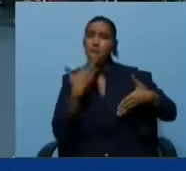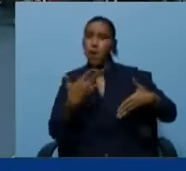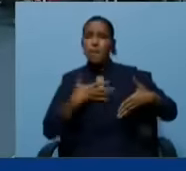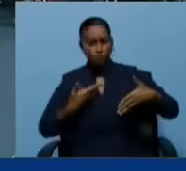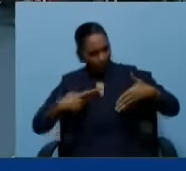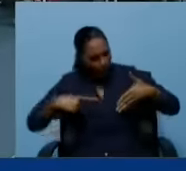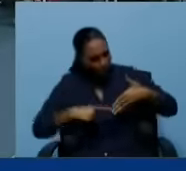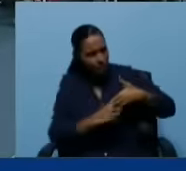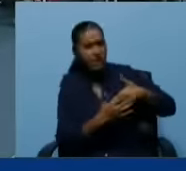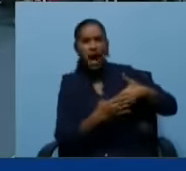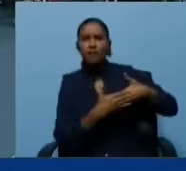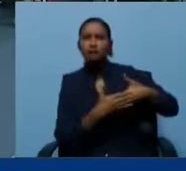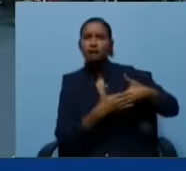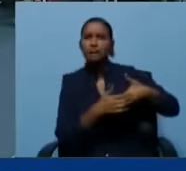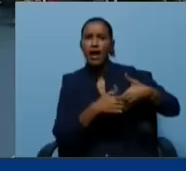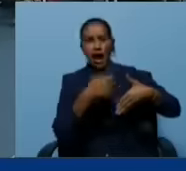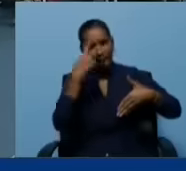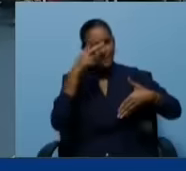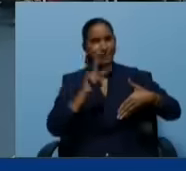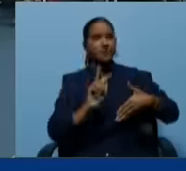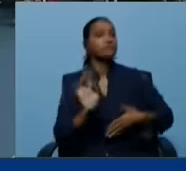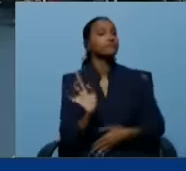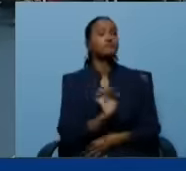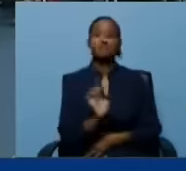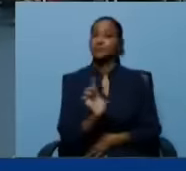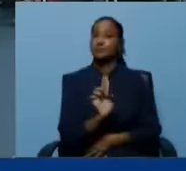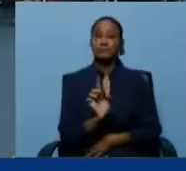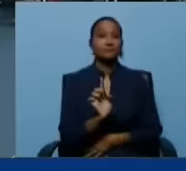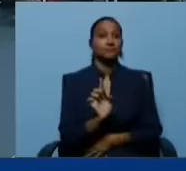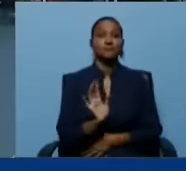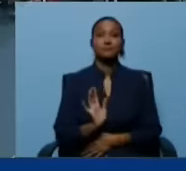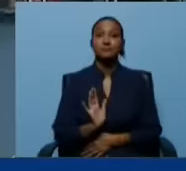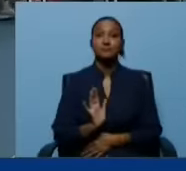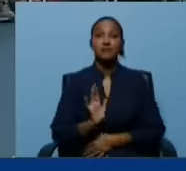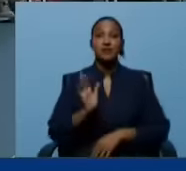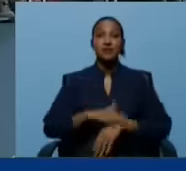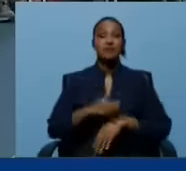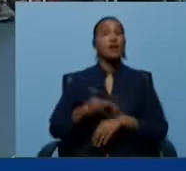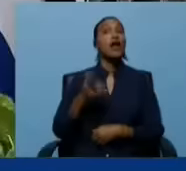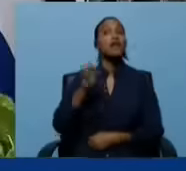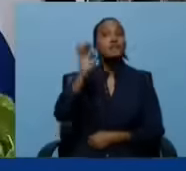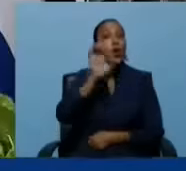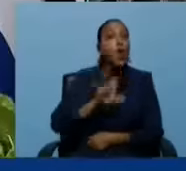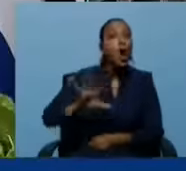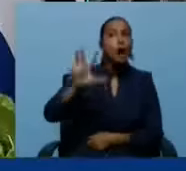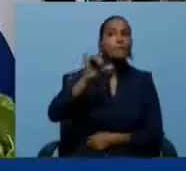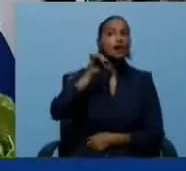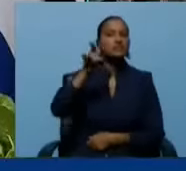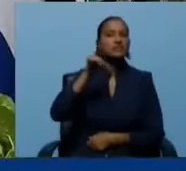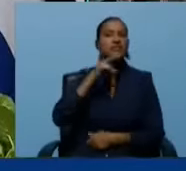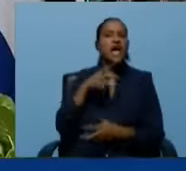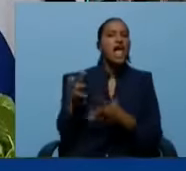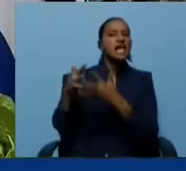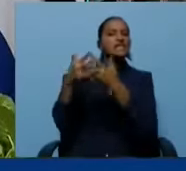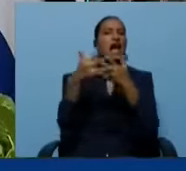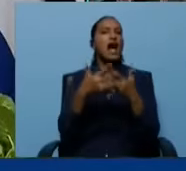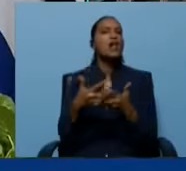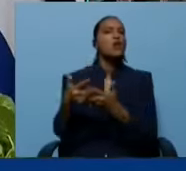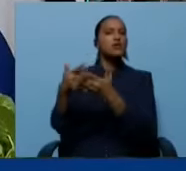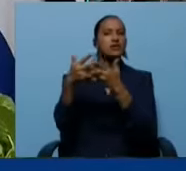Los europeos que siguieron emigrando hacia los Estados Unidos, lo que hacía